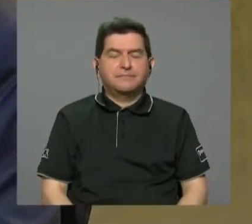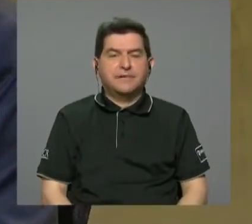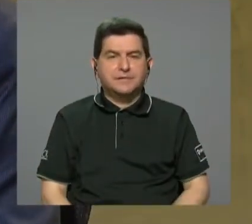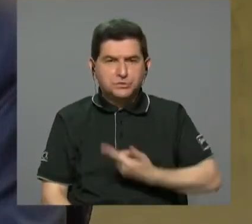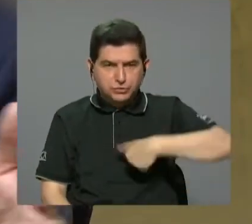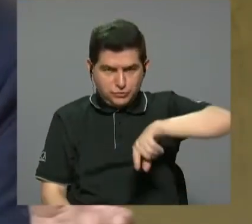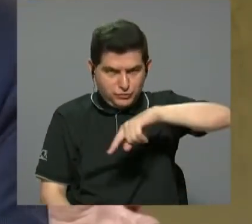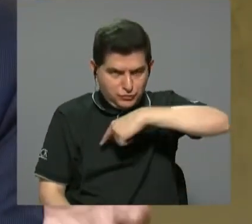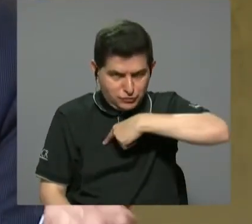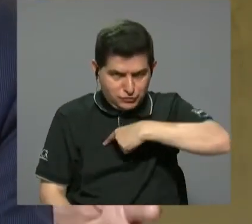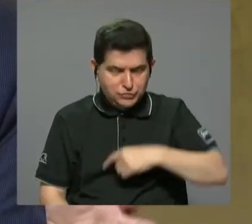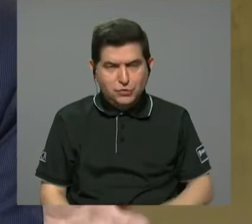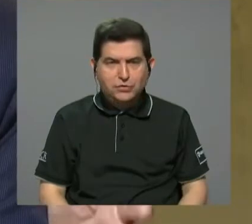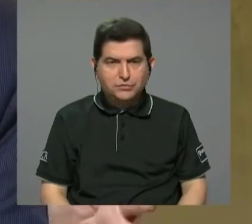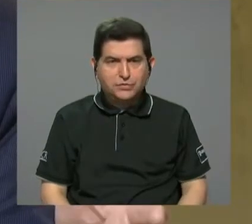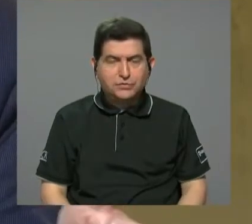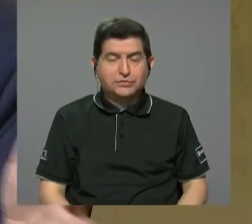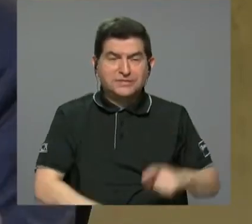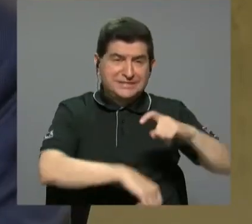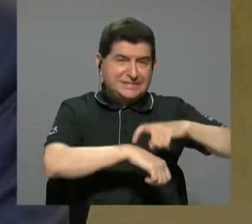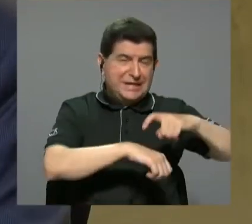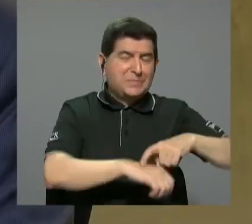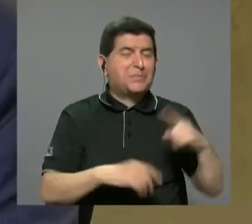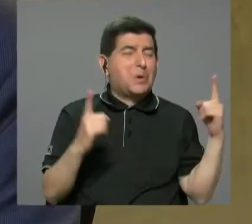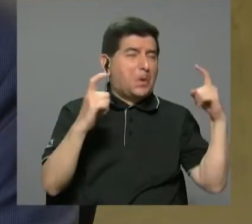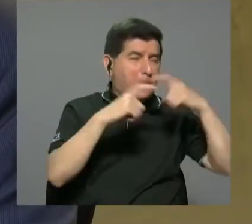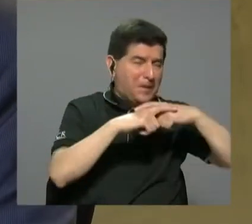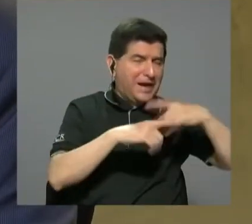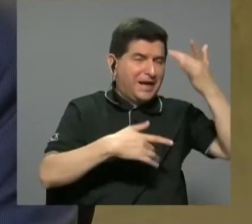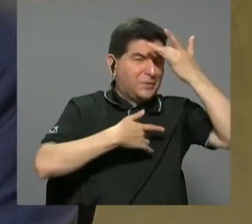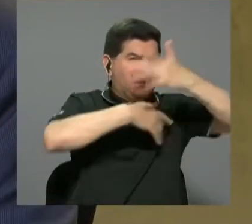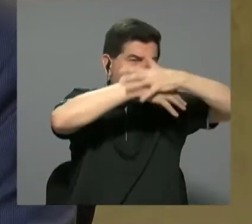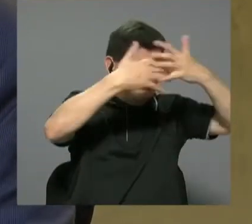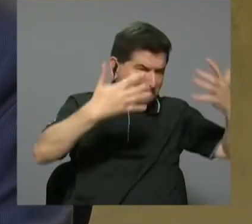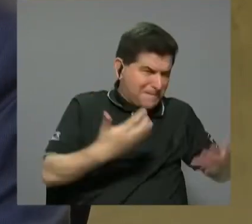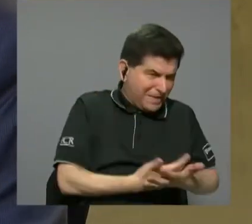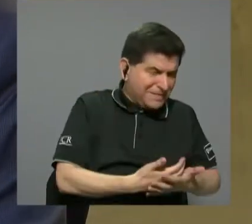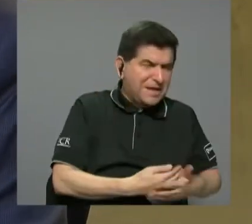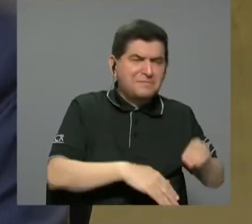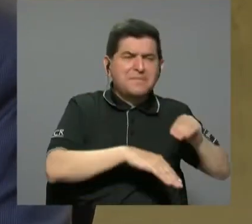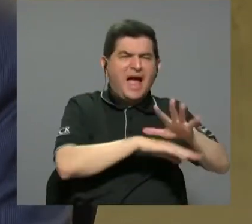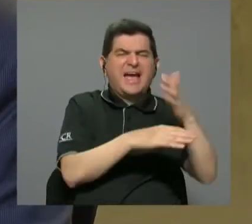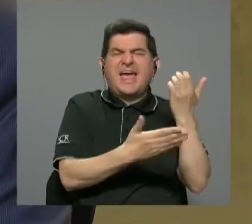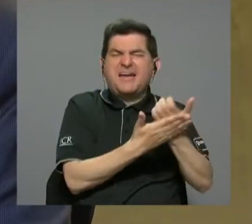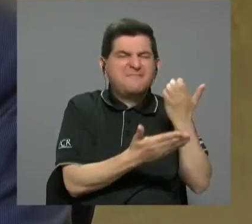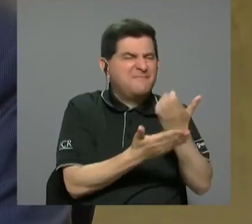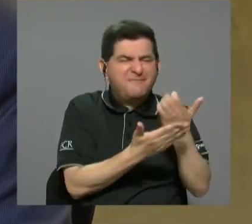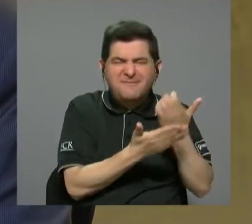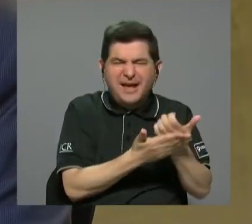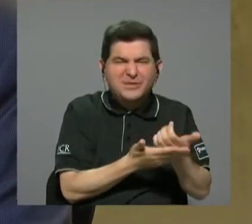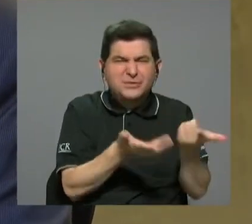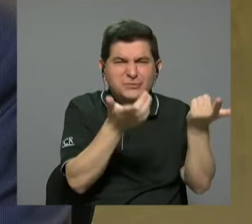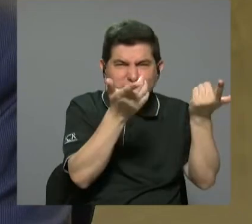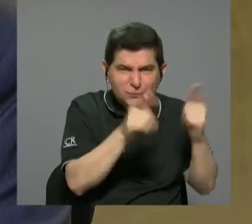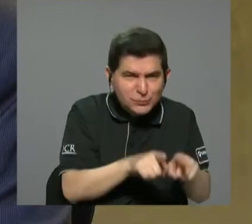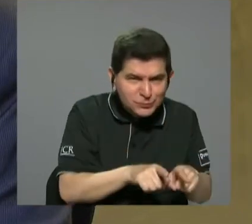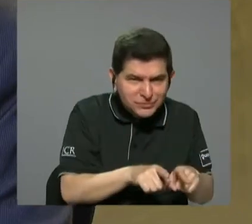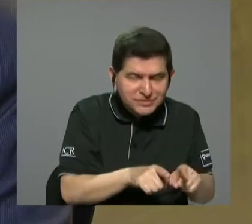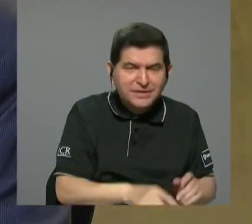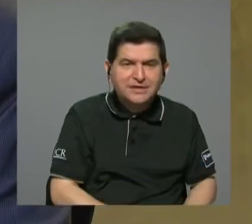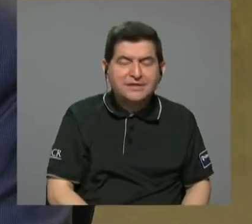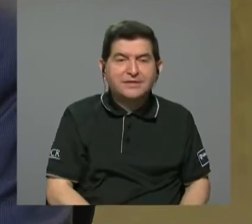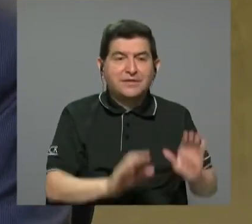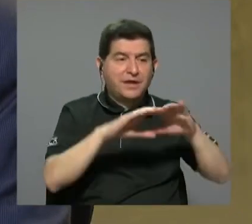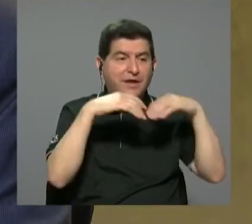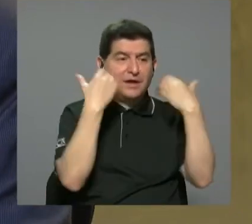pasando de un periodo complejo como ha sido una pandemia, con todos los efectos económicos que ha tenido. El Consejo